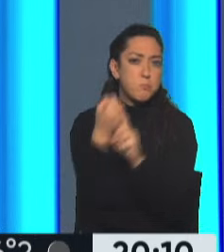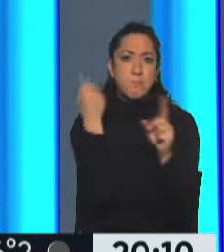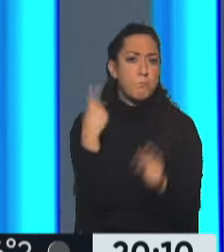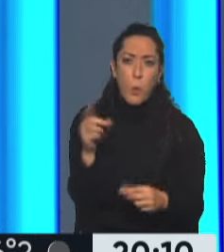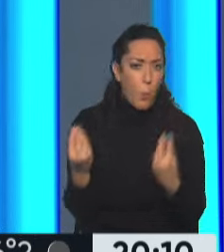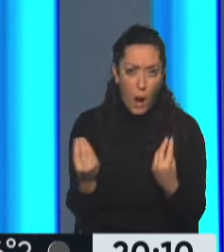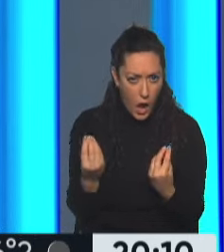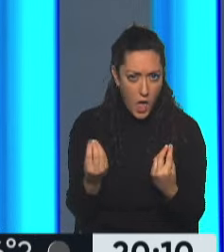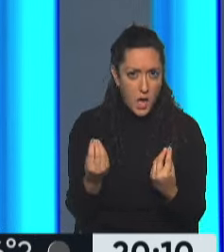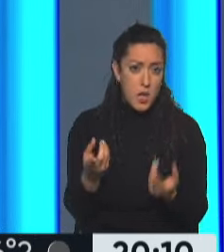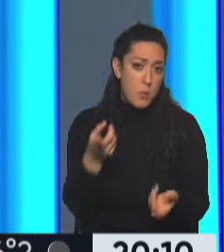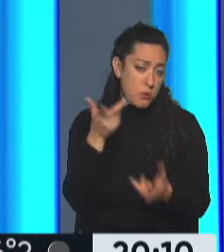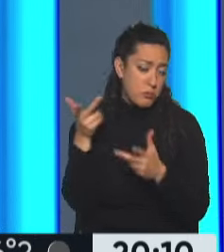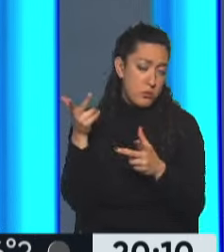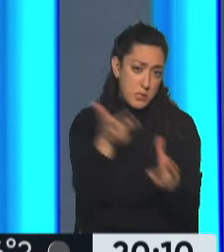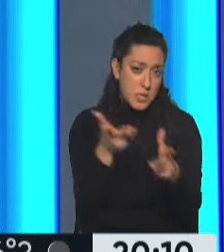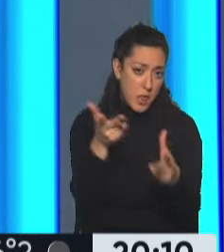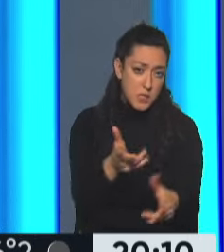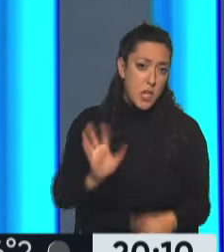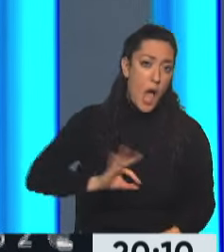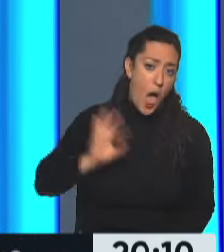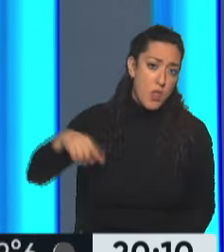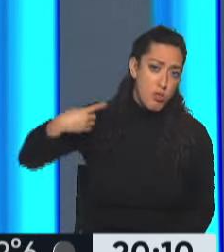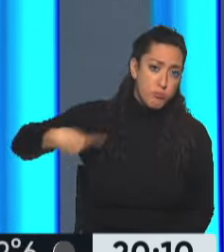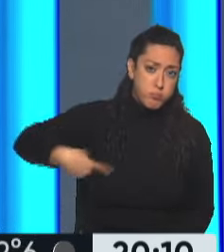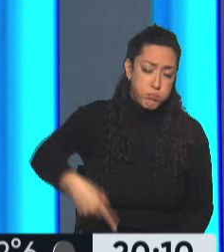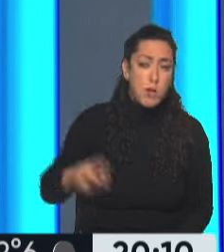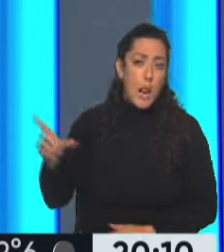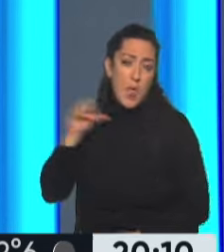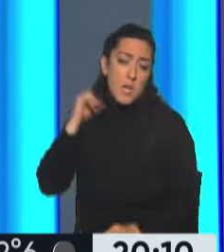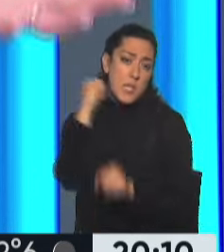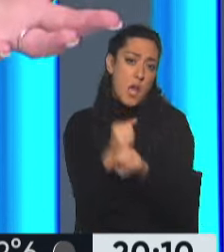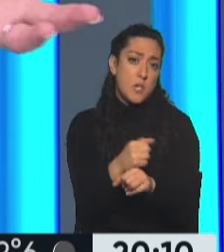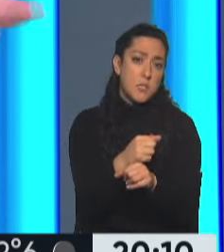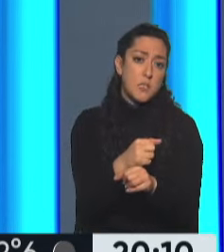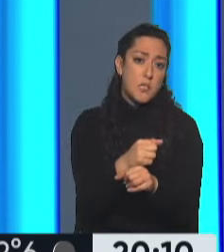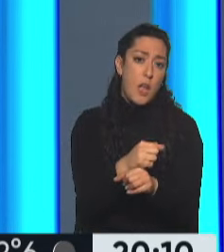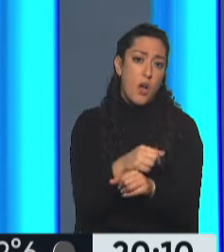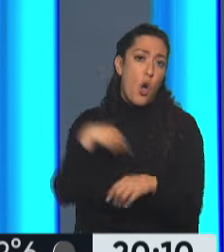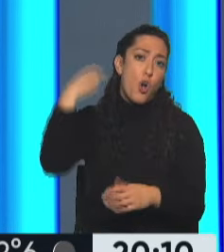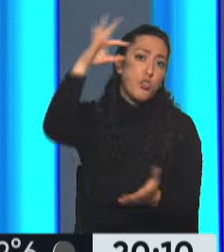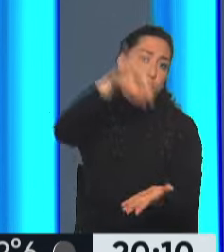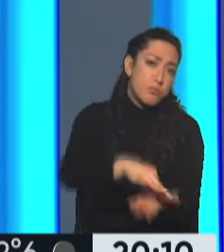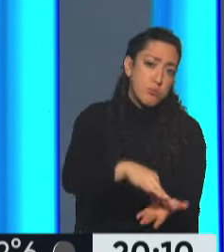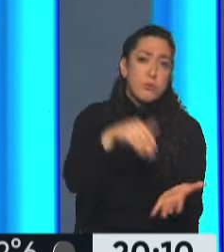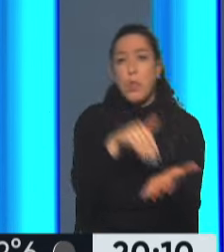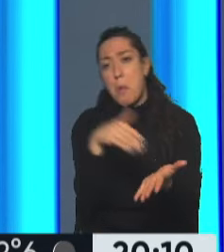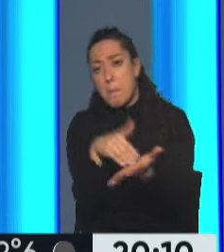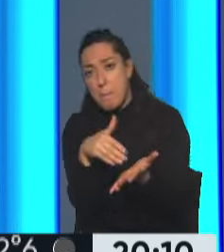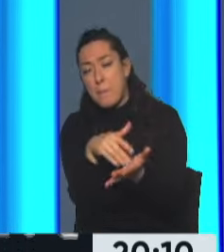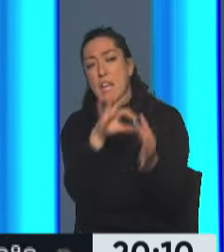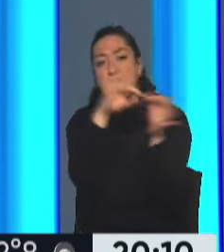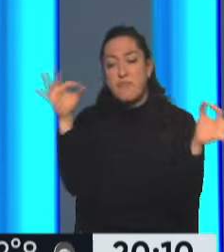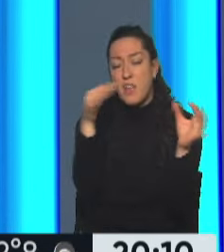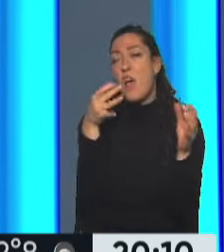decías vos, todos los años las organizaciones sociales marchan desde Liniers hacia otro de los puntos que van fijando, bueno, según la consigna de